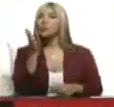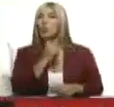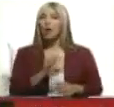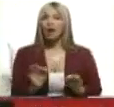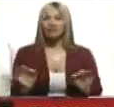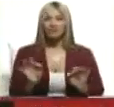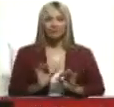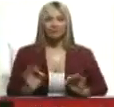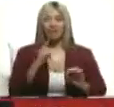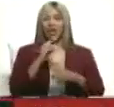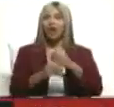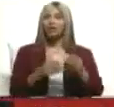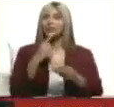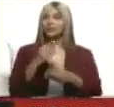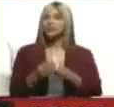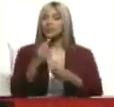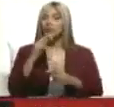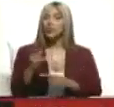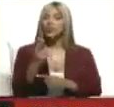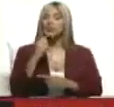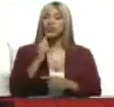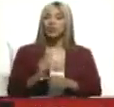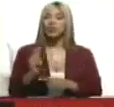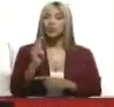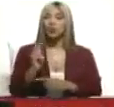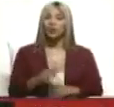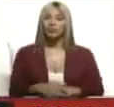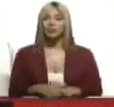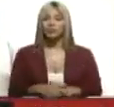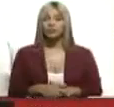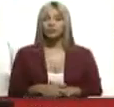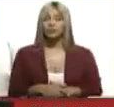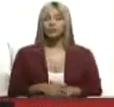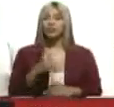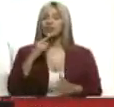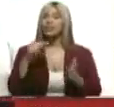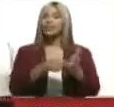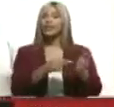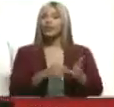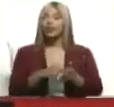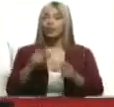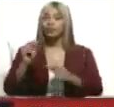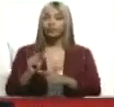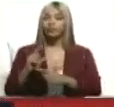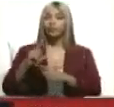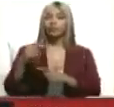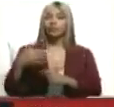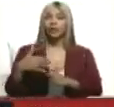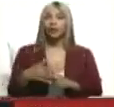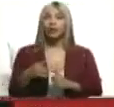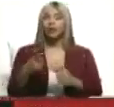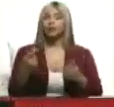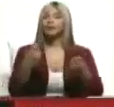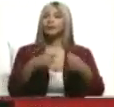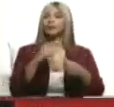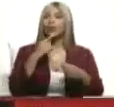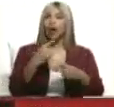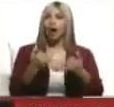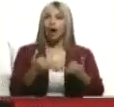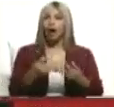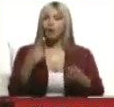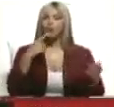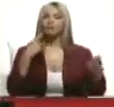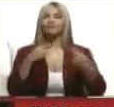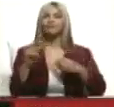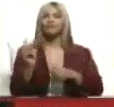prestaron para una operación usando un tribunal, justificar unas deudas, incrementar esa deuda y hacer a la empresa inviable para ahora